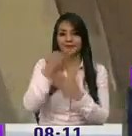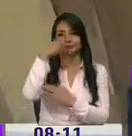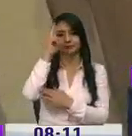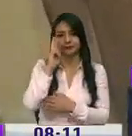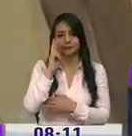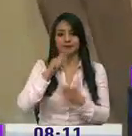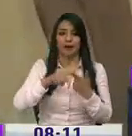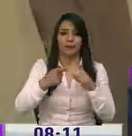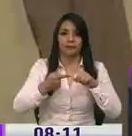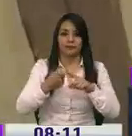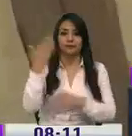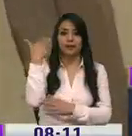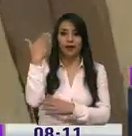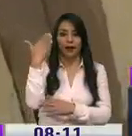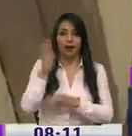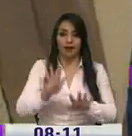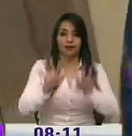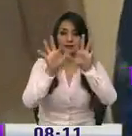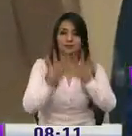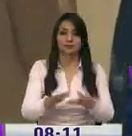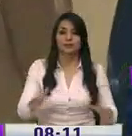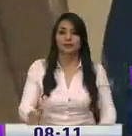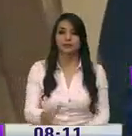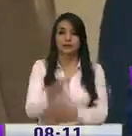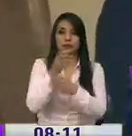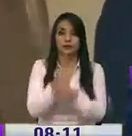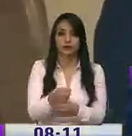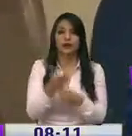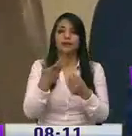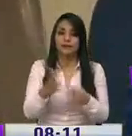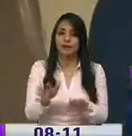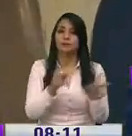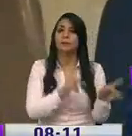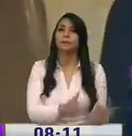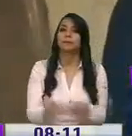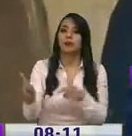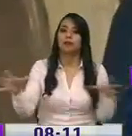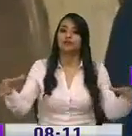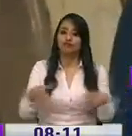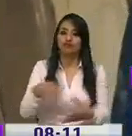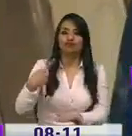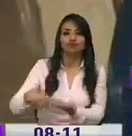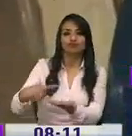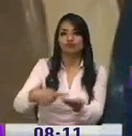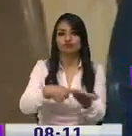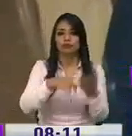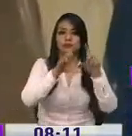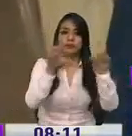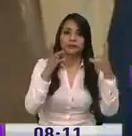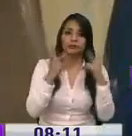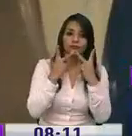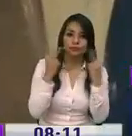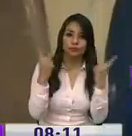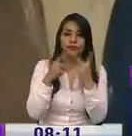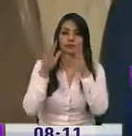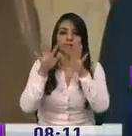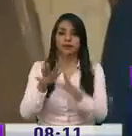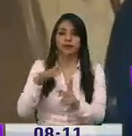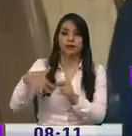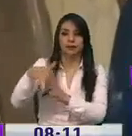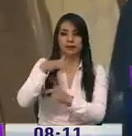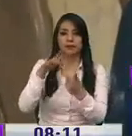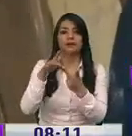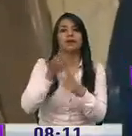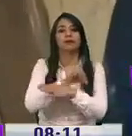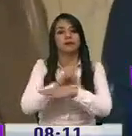distrito metropolitano a través de la secretaria de seguridad ha determinado ya una mesa de trabajo directamente con el secretario de ambiente de dirección de riesgos